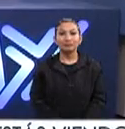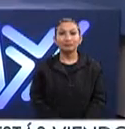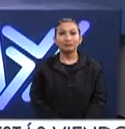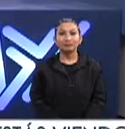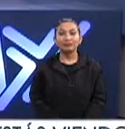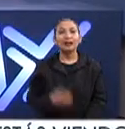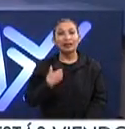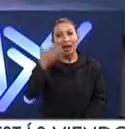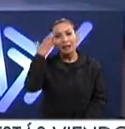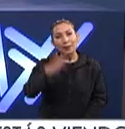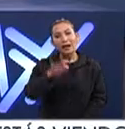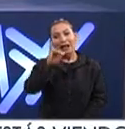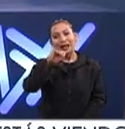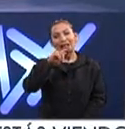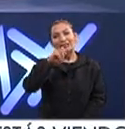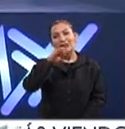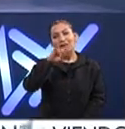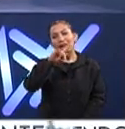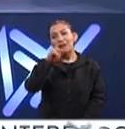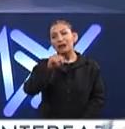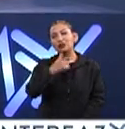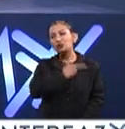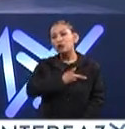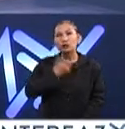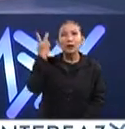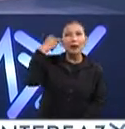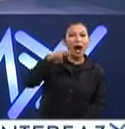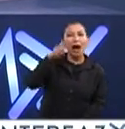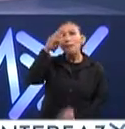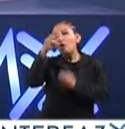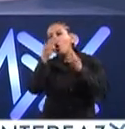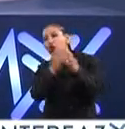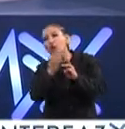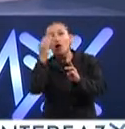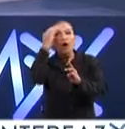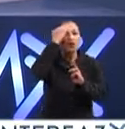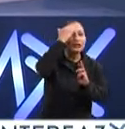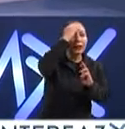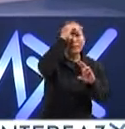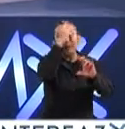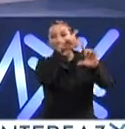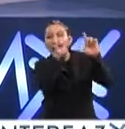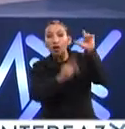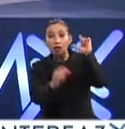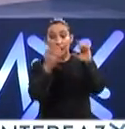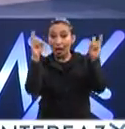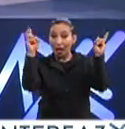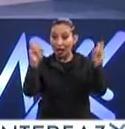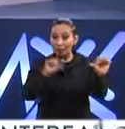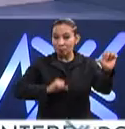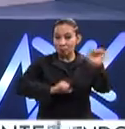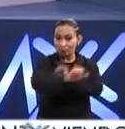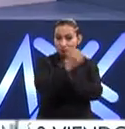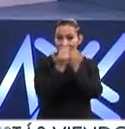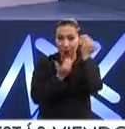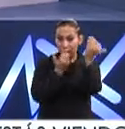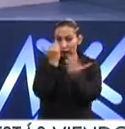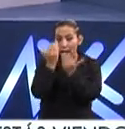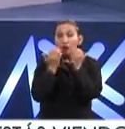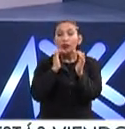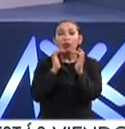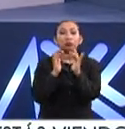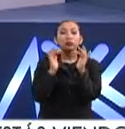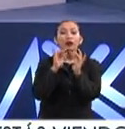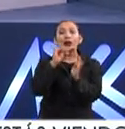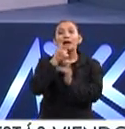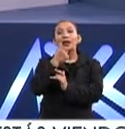Y bueno, ya saben que en Interfaz nos encanta viajar por el mundo, viajar por el país, y hoy en nuestra sección de movilidad académica Nos